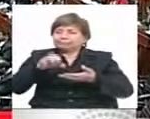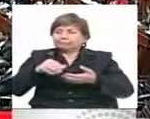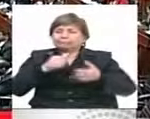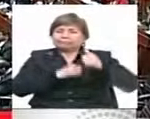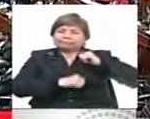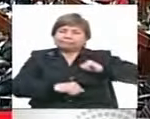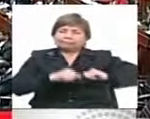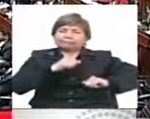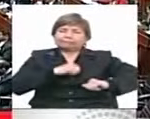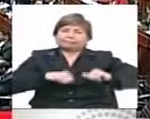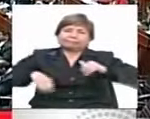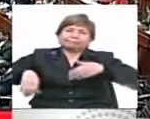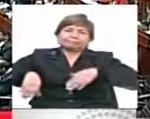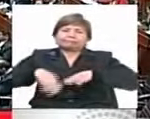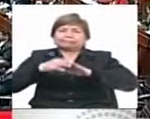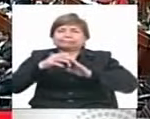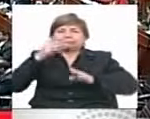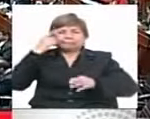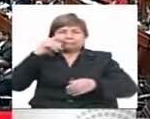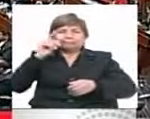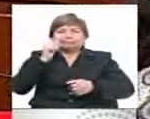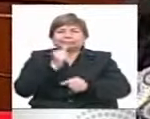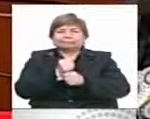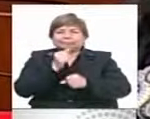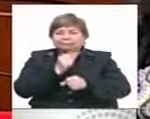calles. He venido para trabajar.